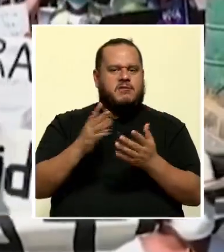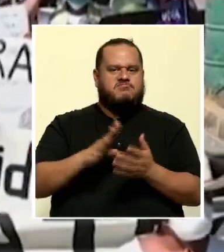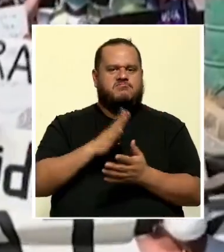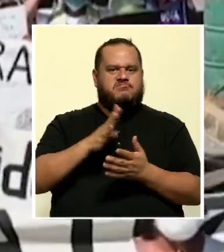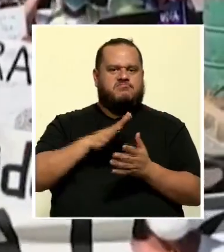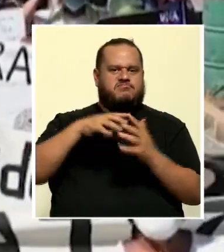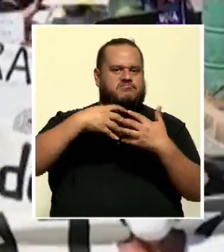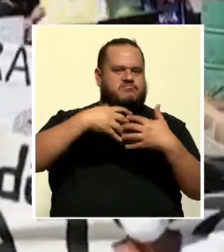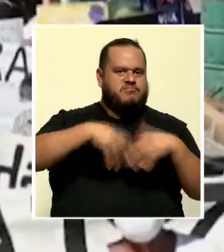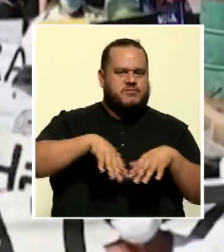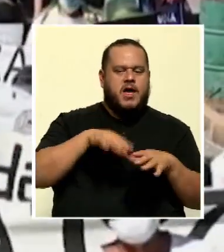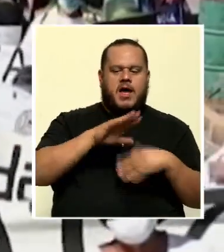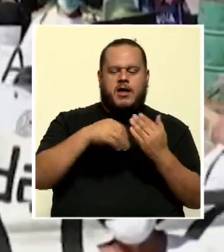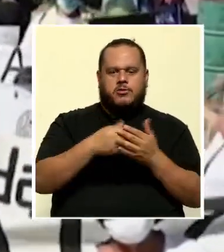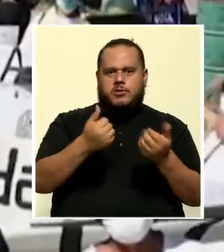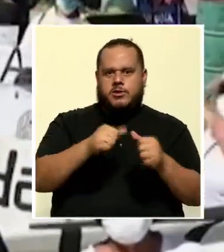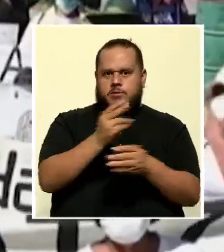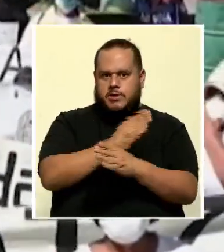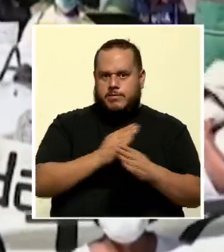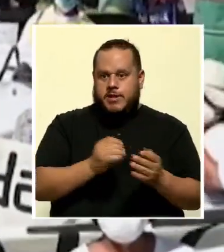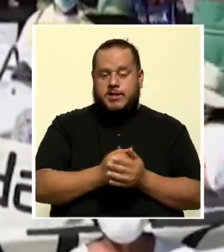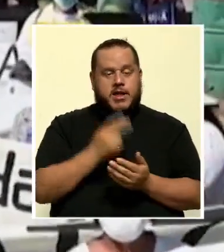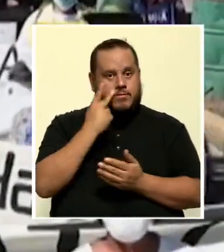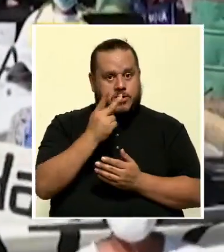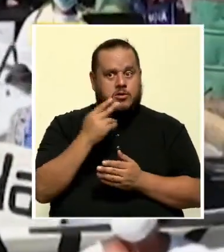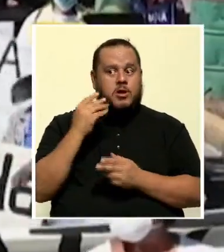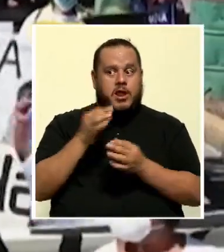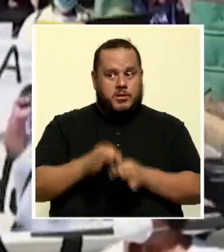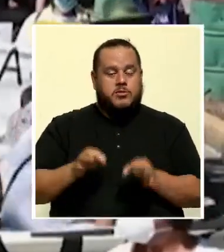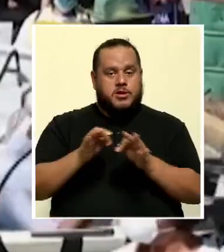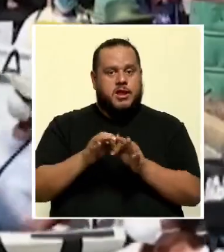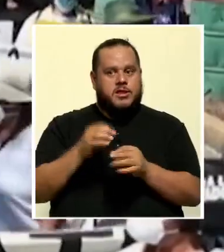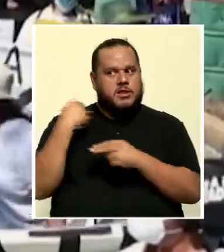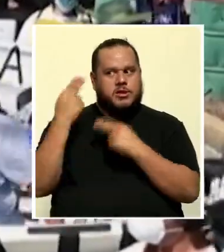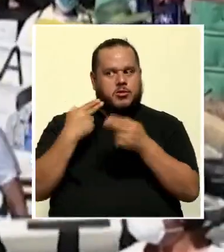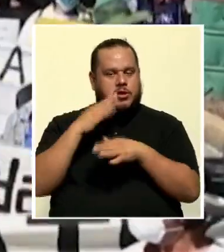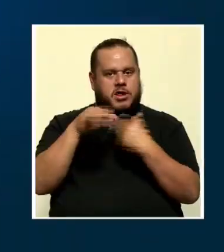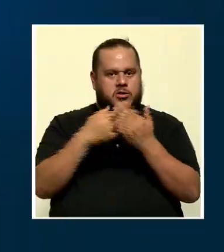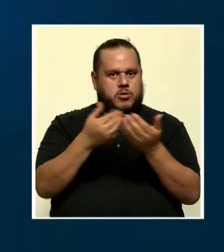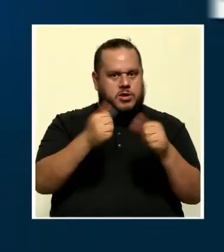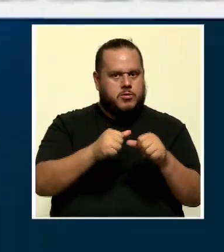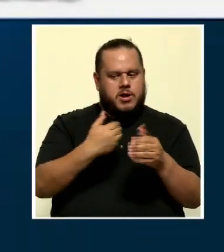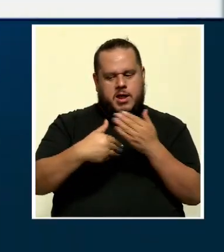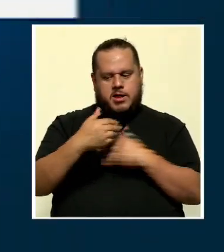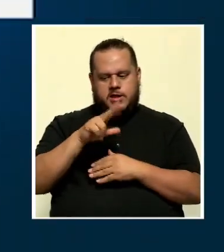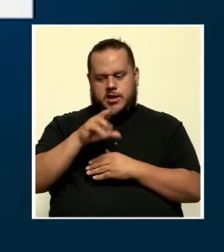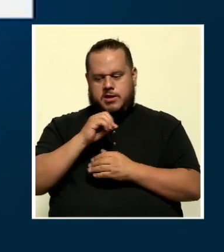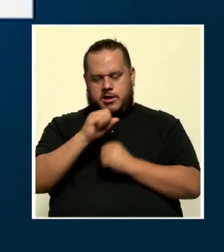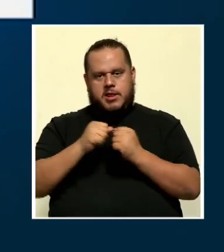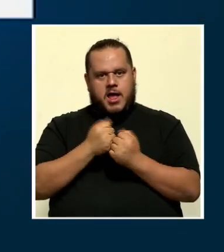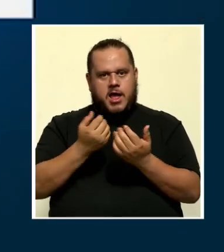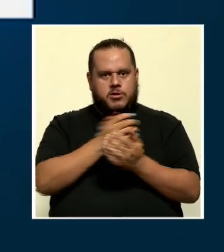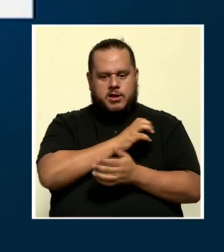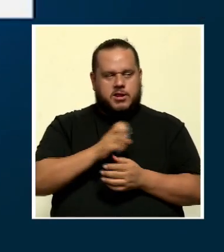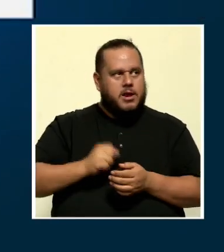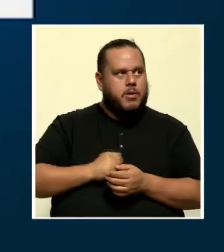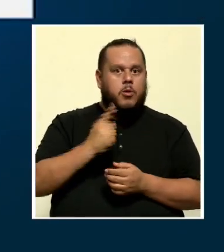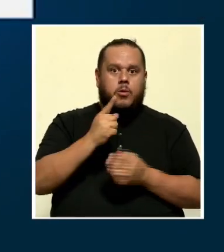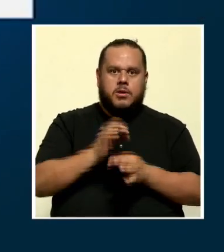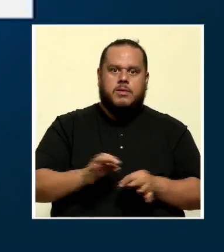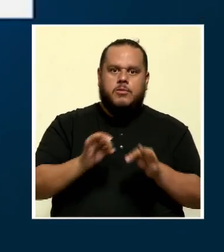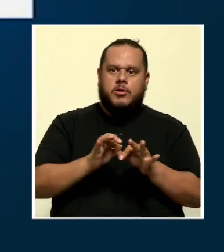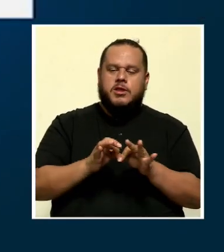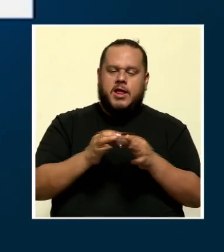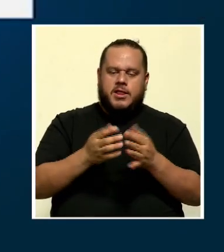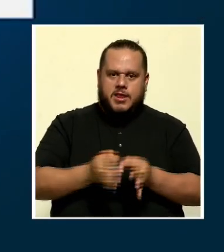La comunidad internacional ha subrayado la importancia histórica de los acuerdos. Hace 30 años, El Salvador dio un importante paso.